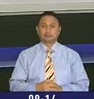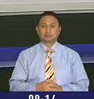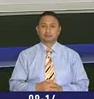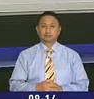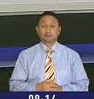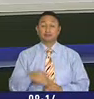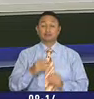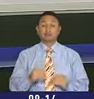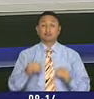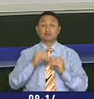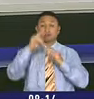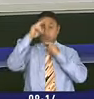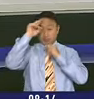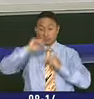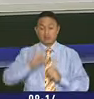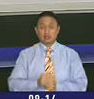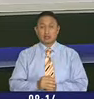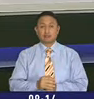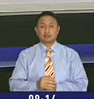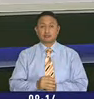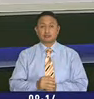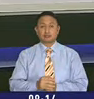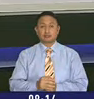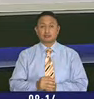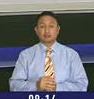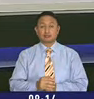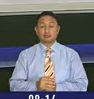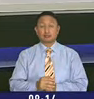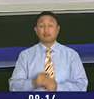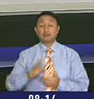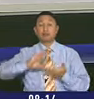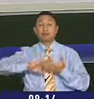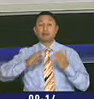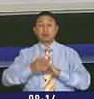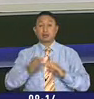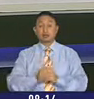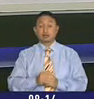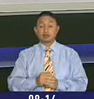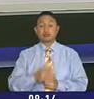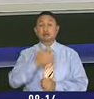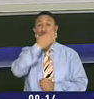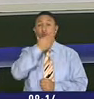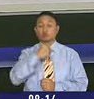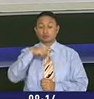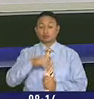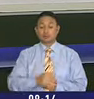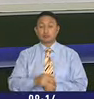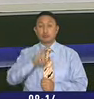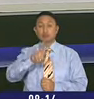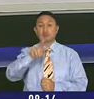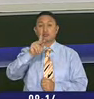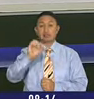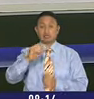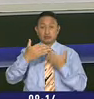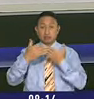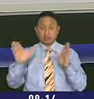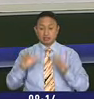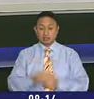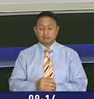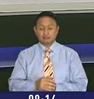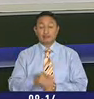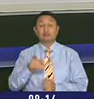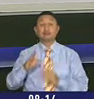Y tenemos más noticias. En la zona de la cooperativa Luchador Eloy Alfaro se reaperturó una unidad de policía comunitaria. En